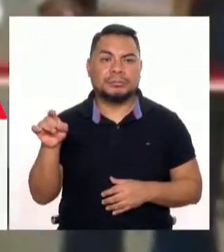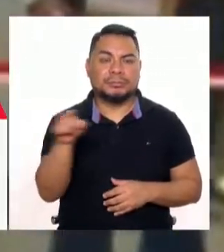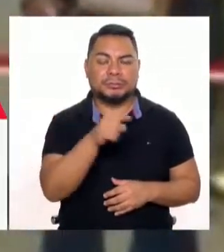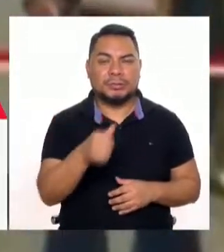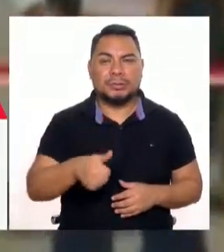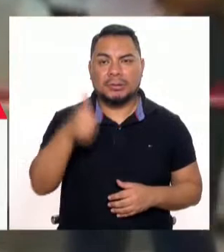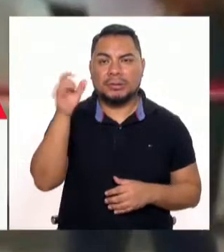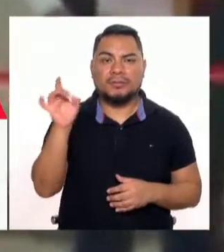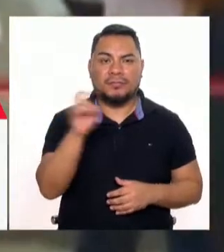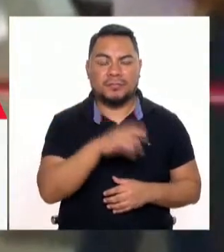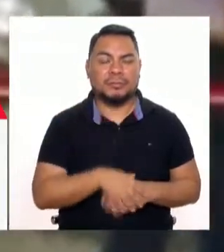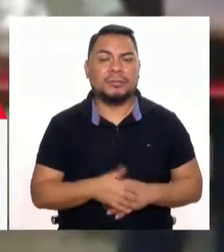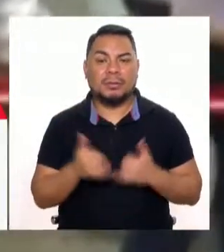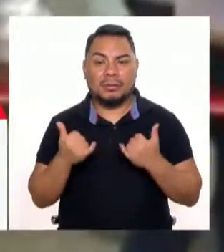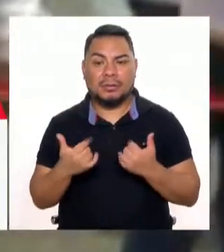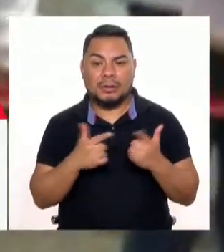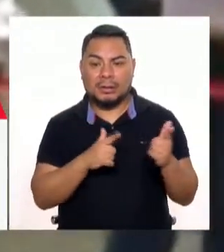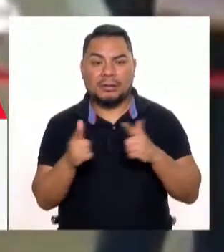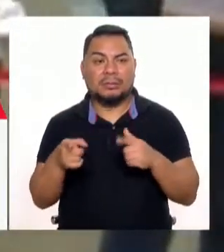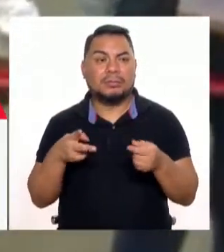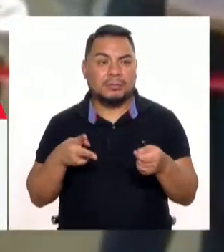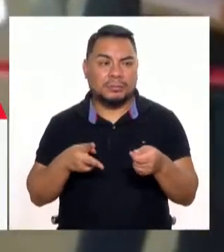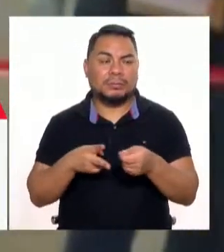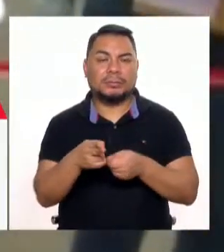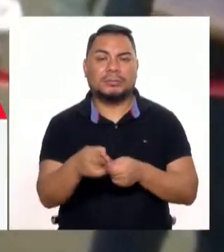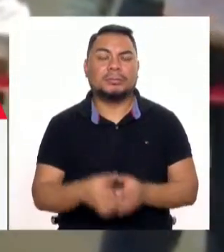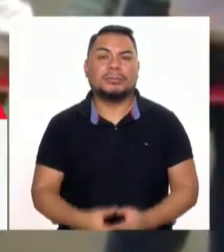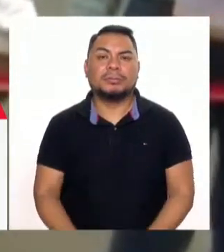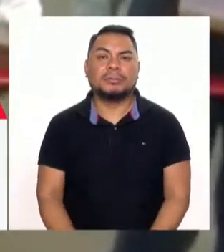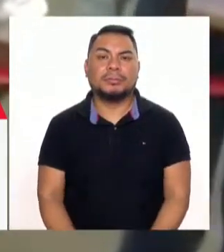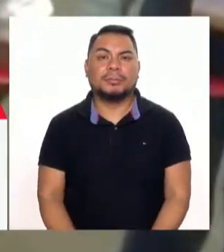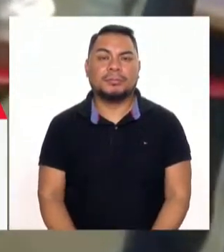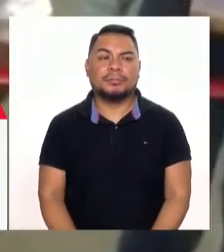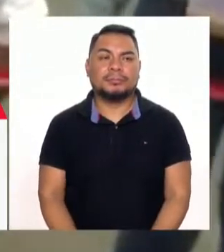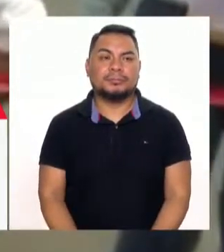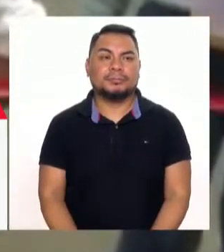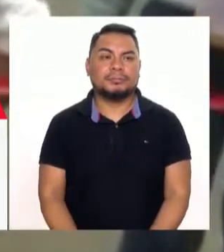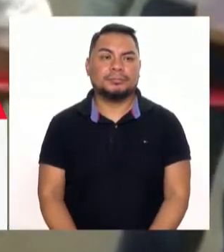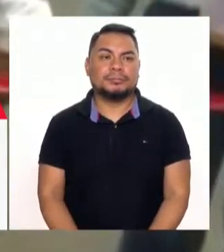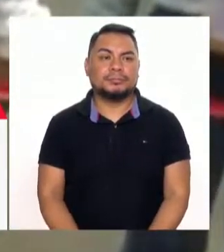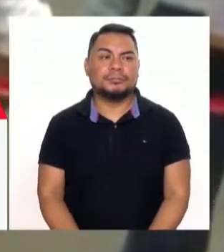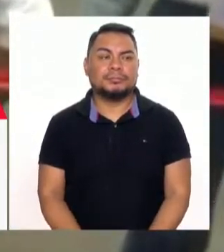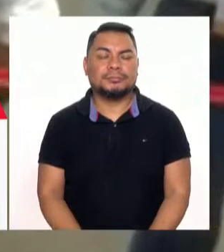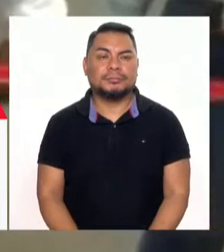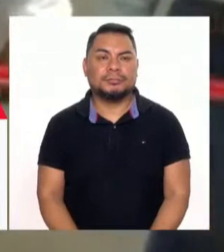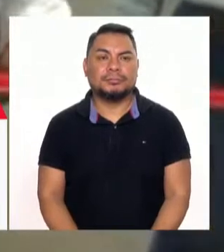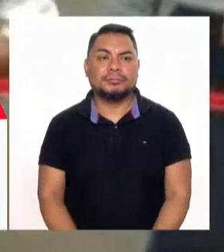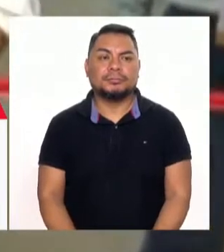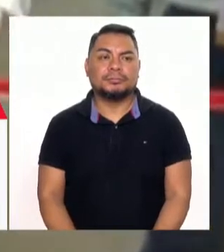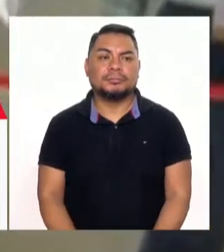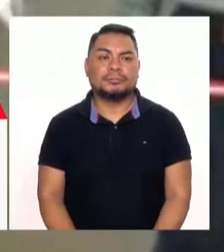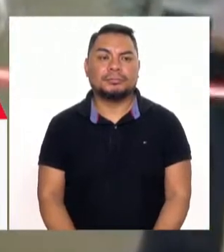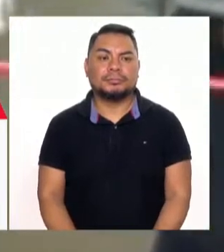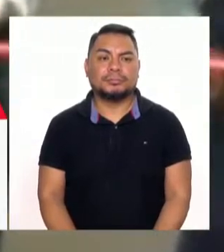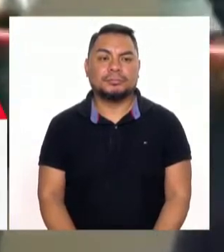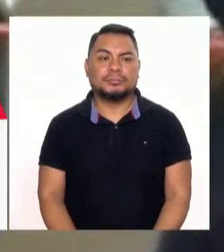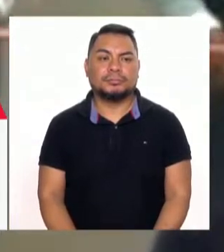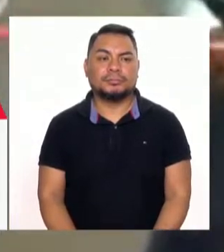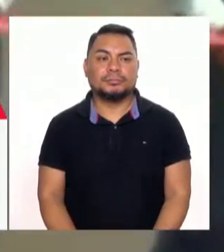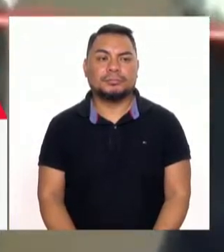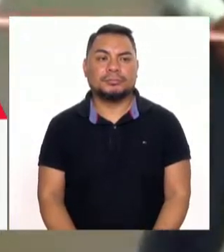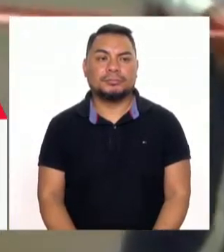estado realistas a cortar la cinta y de esta manera